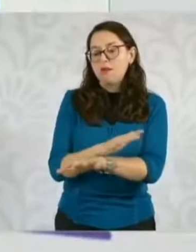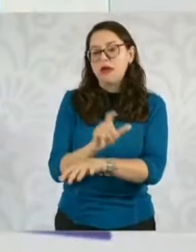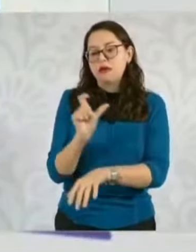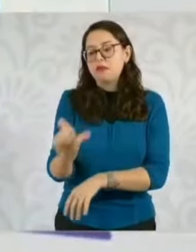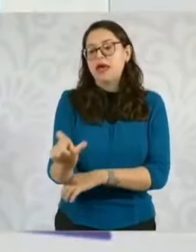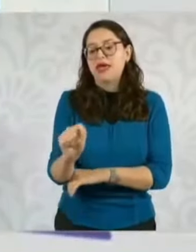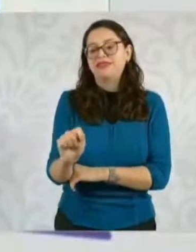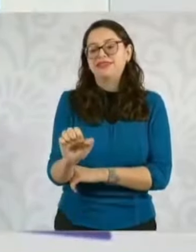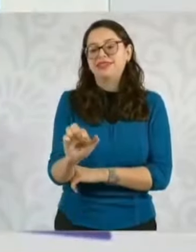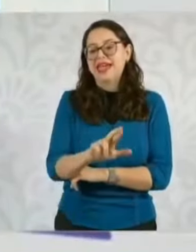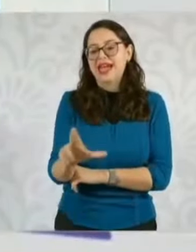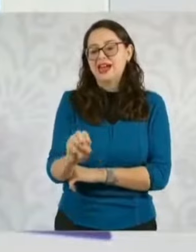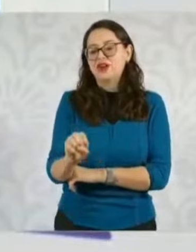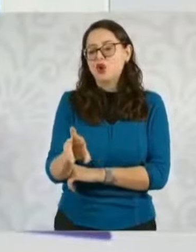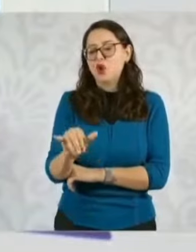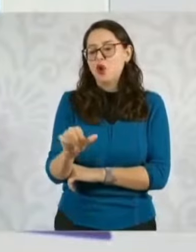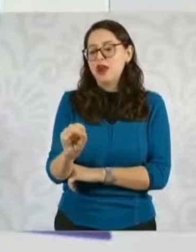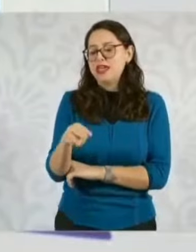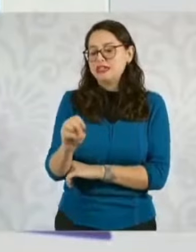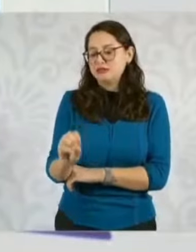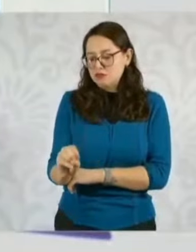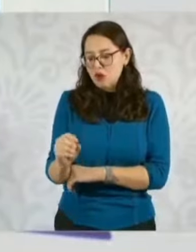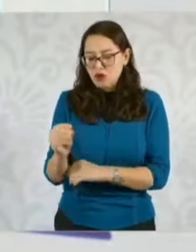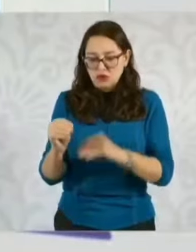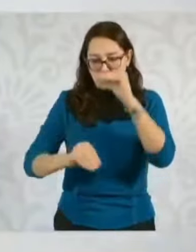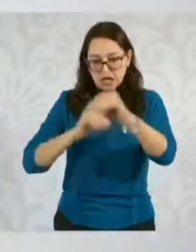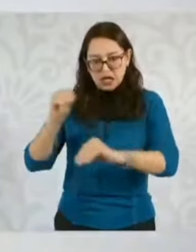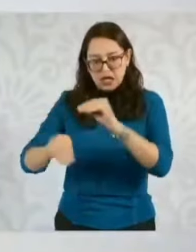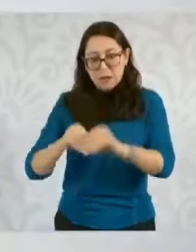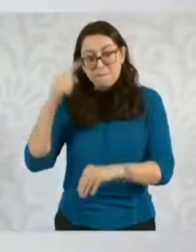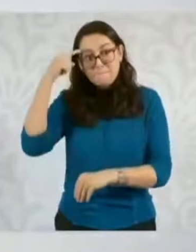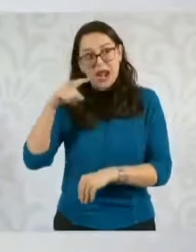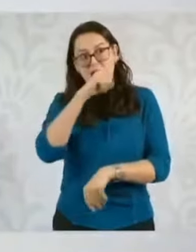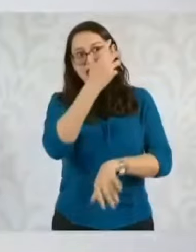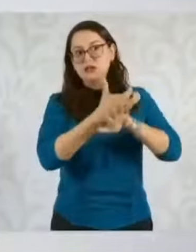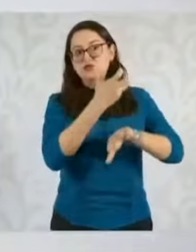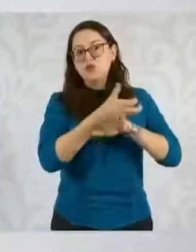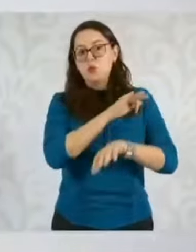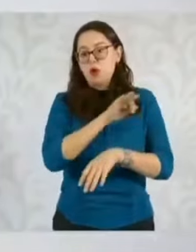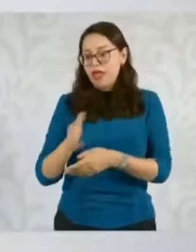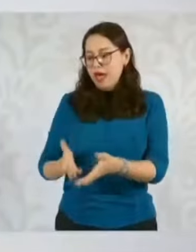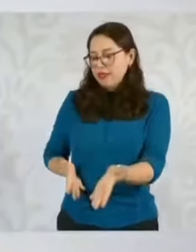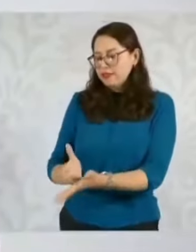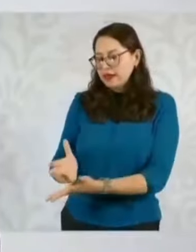Pero ¿qué dice ese presidente del PAN sobre el cártel inmobiliario?